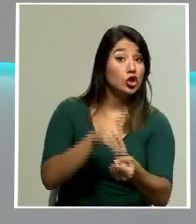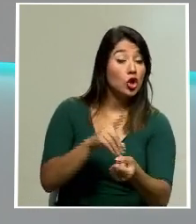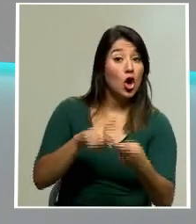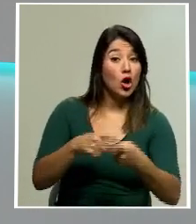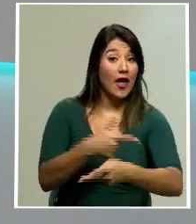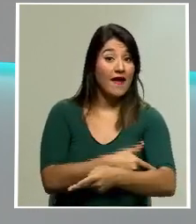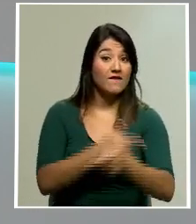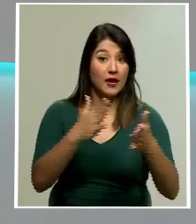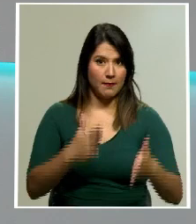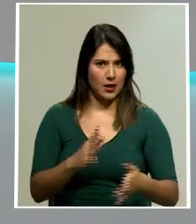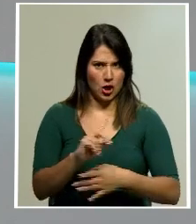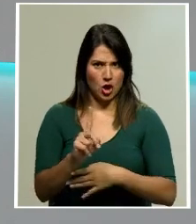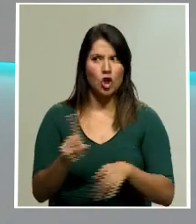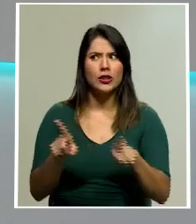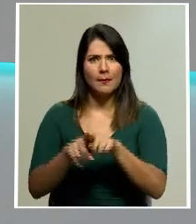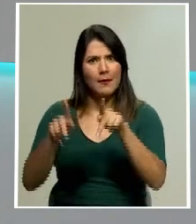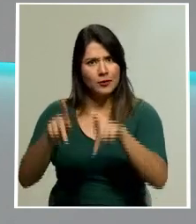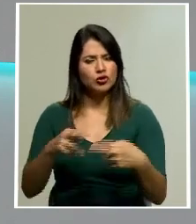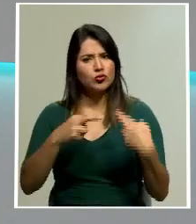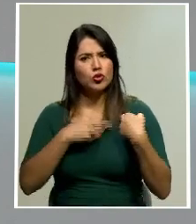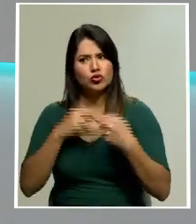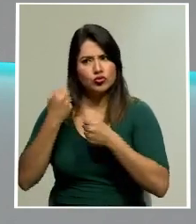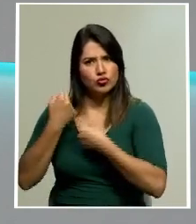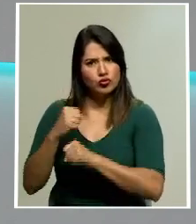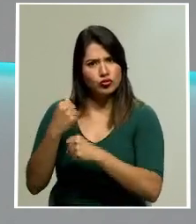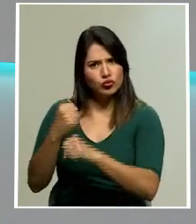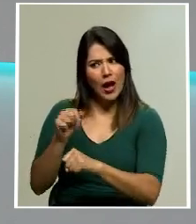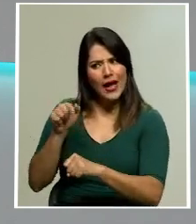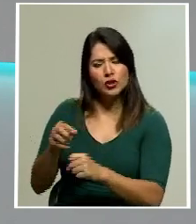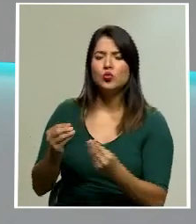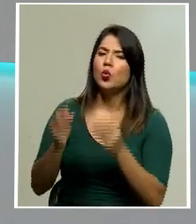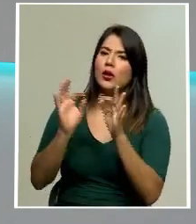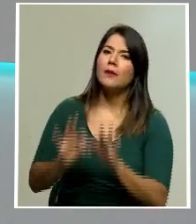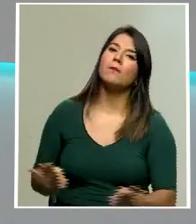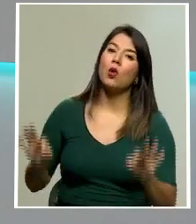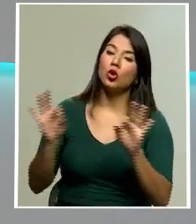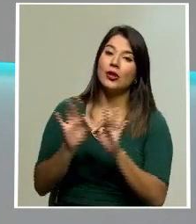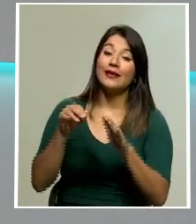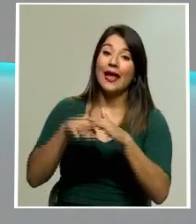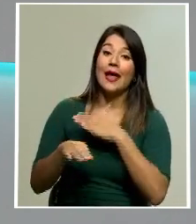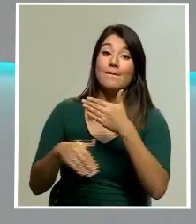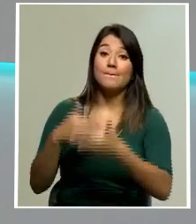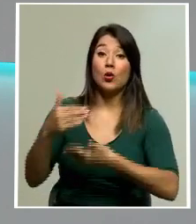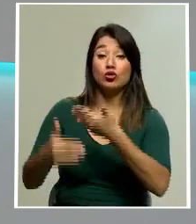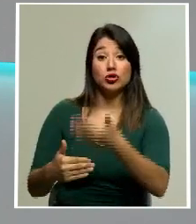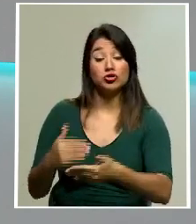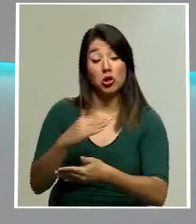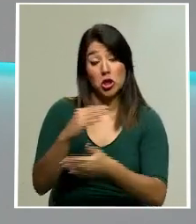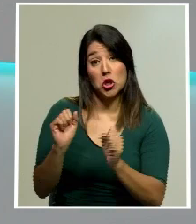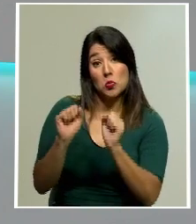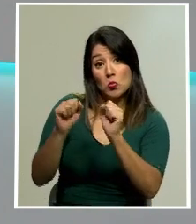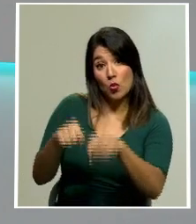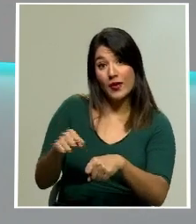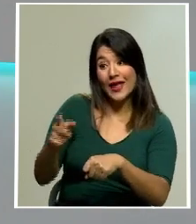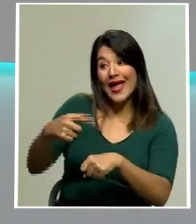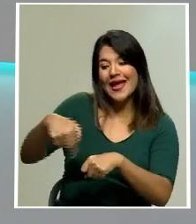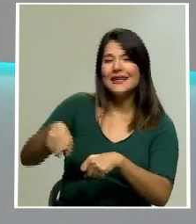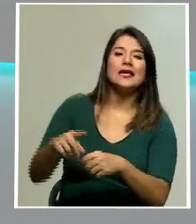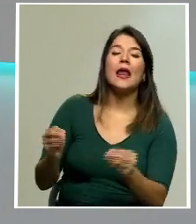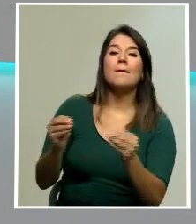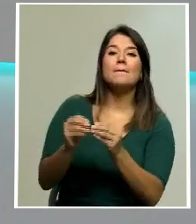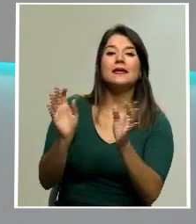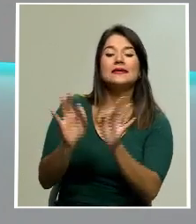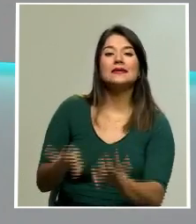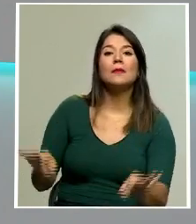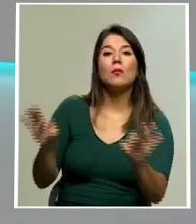personas encargadas de limpieza también han sido una parte fundamental en este proceso y hasta podrían ser las más